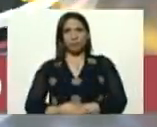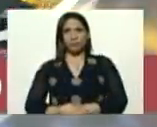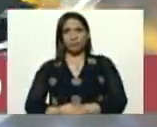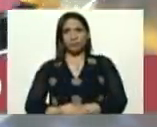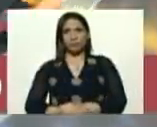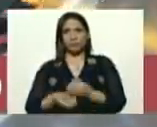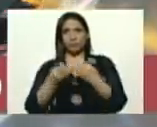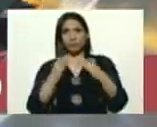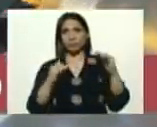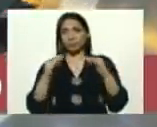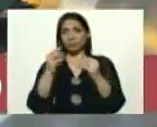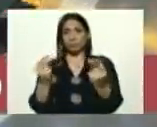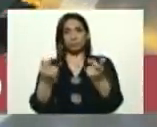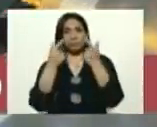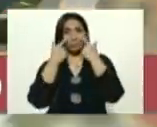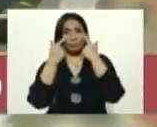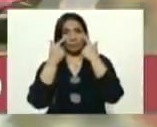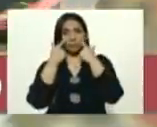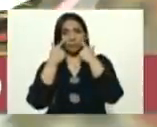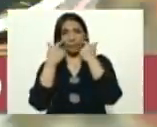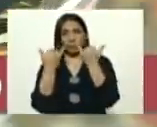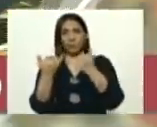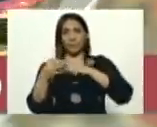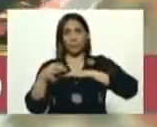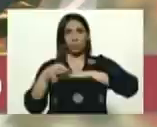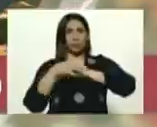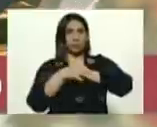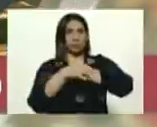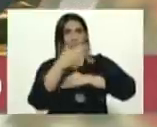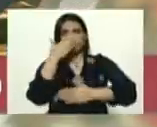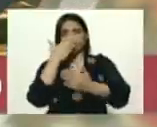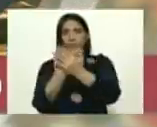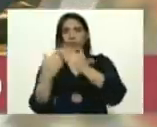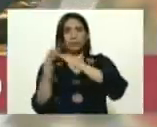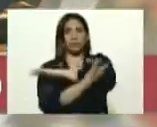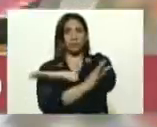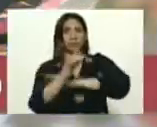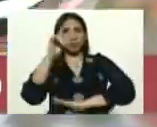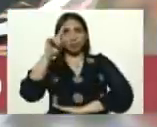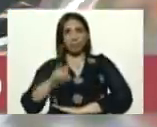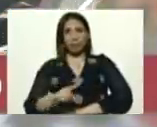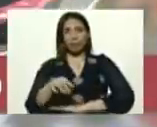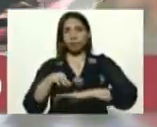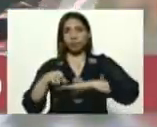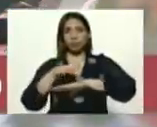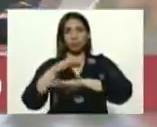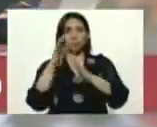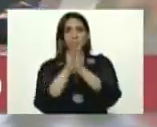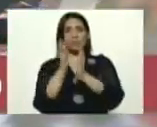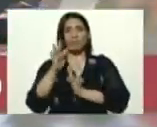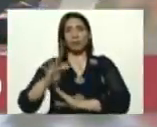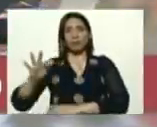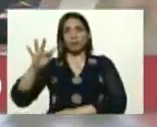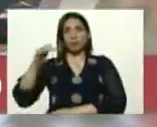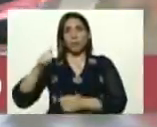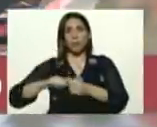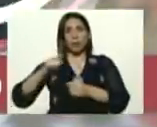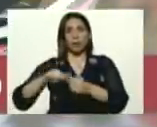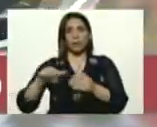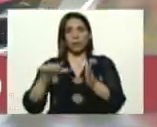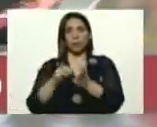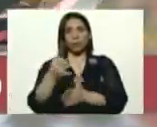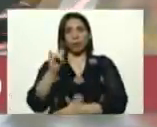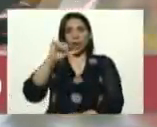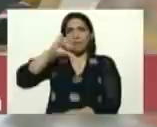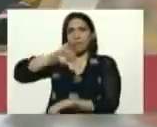Bueno, máxima alerta en estos municipios fronterizos y también municipios San Francisco y Maracaibo, donde está el